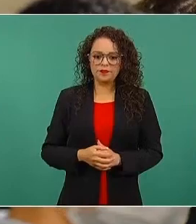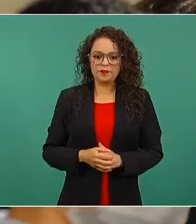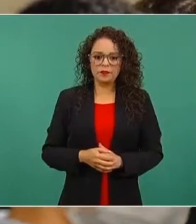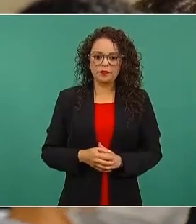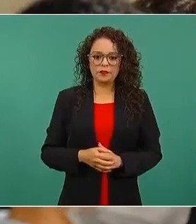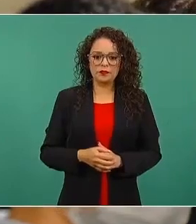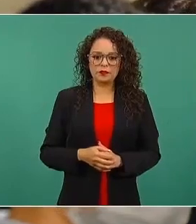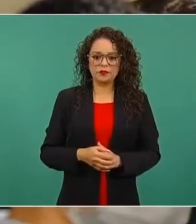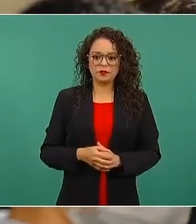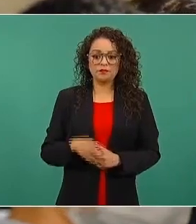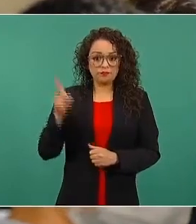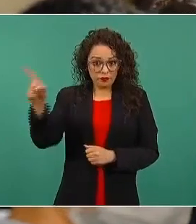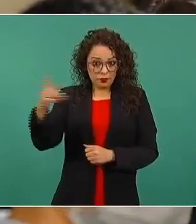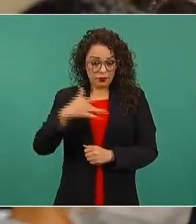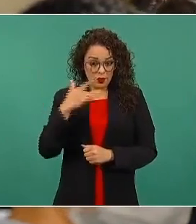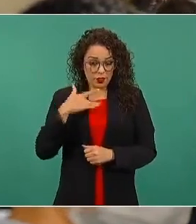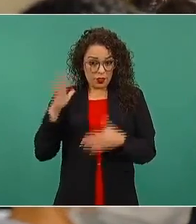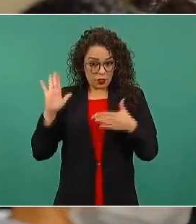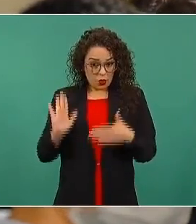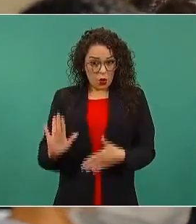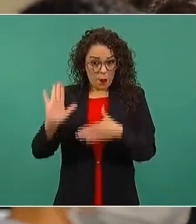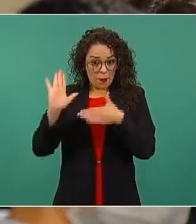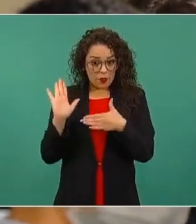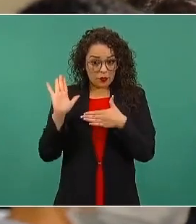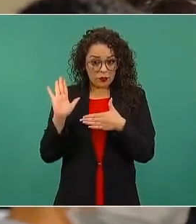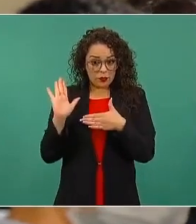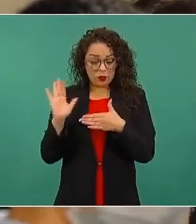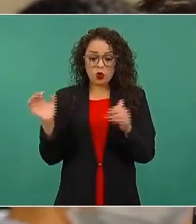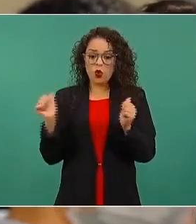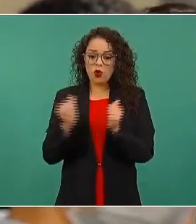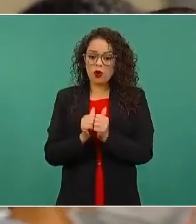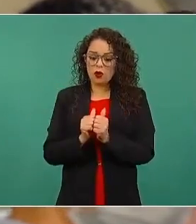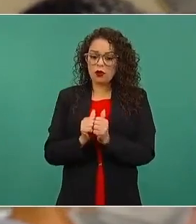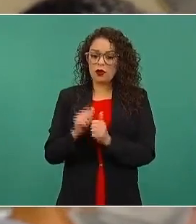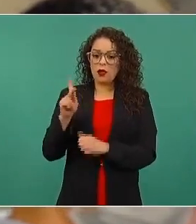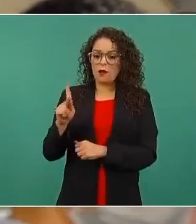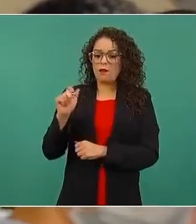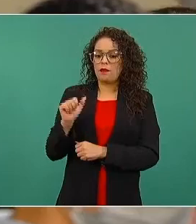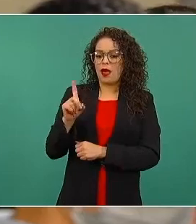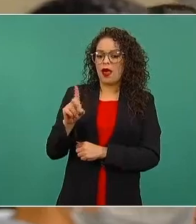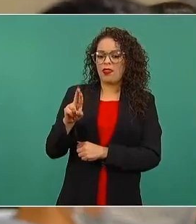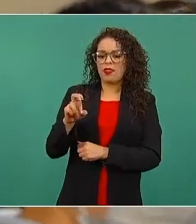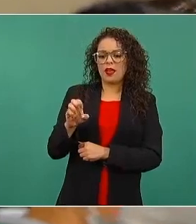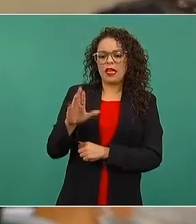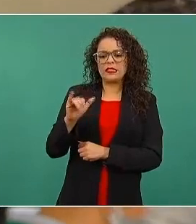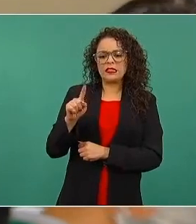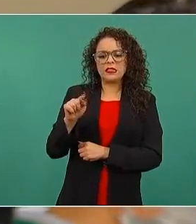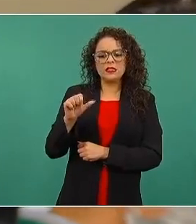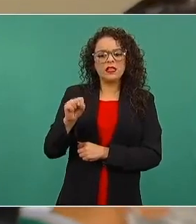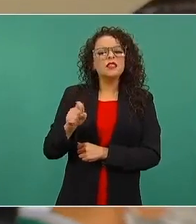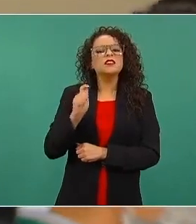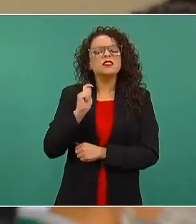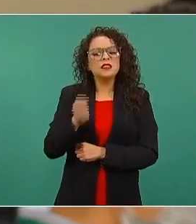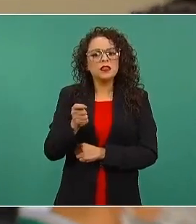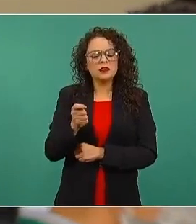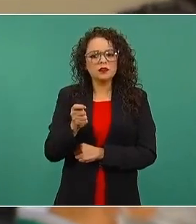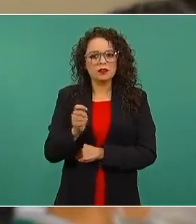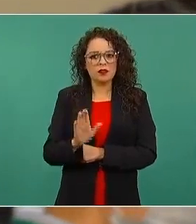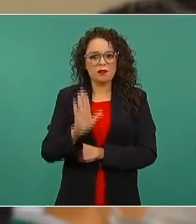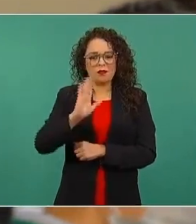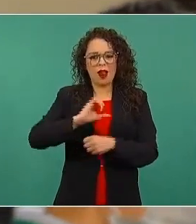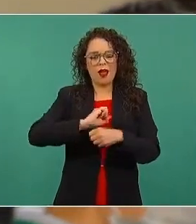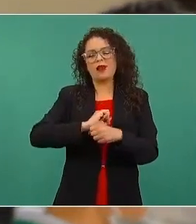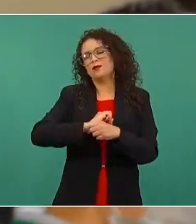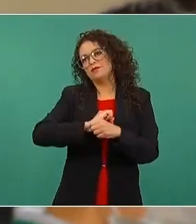el compromiso que él tiene con los padrecistas. Entiéndase, padrecistas por corrupción, sinónimo de corrupción